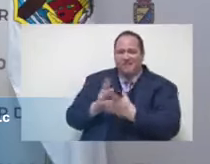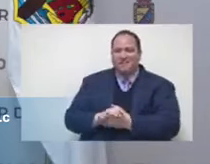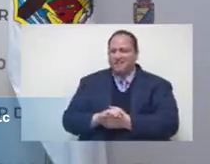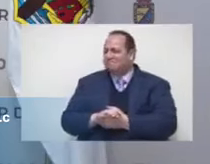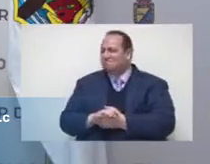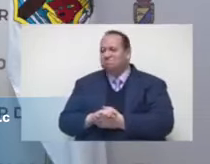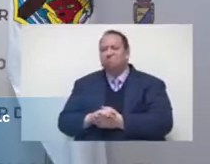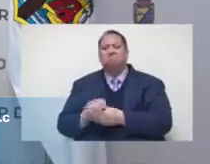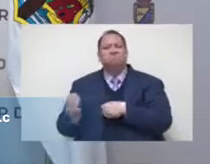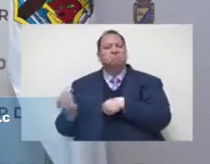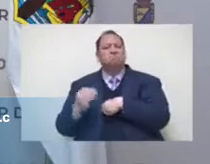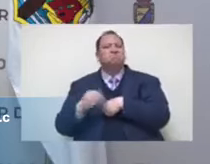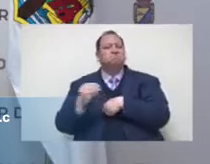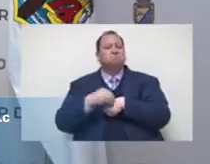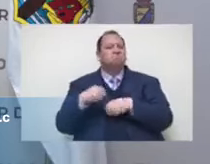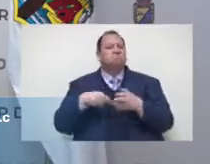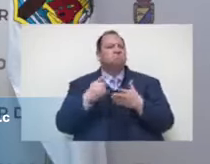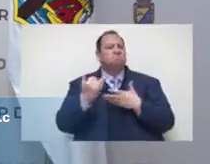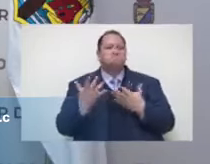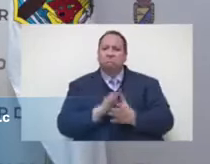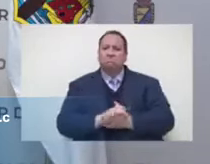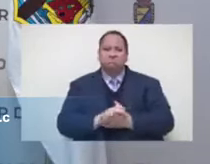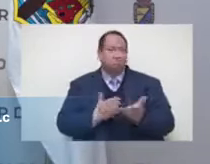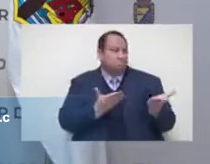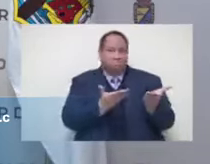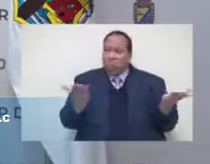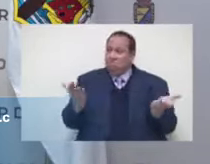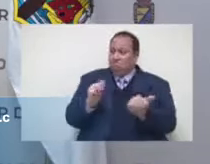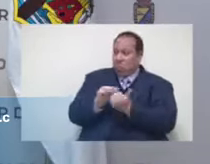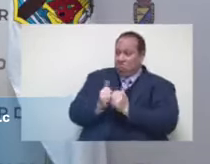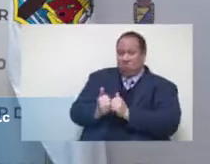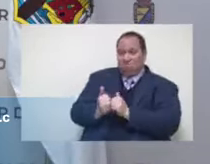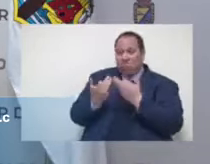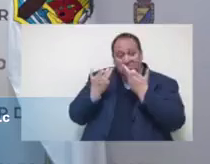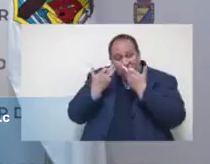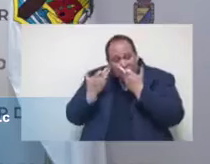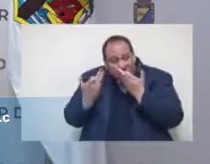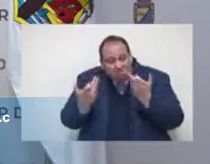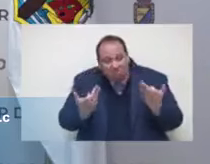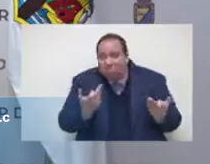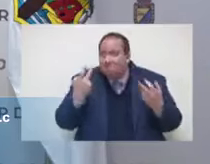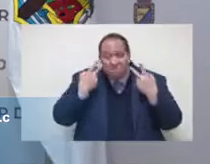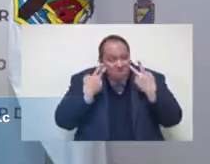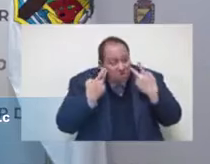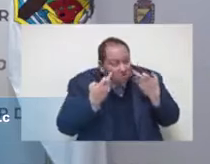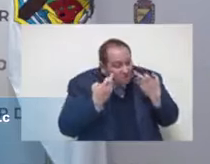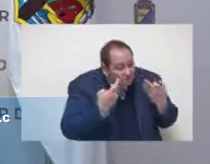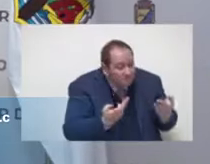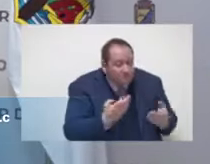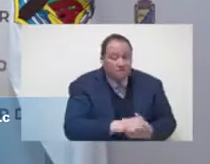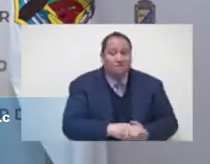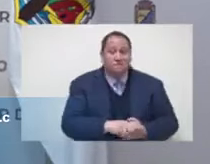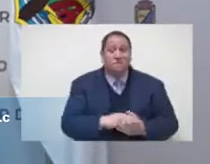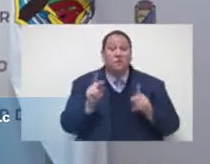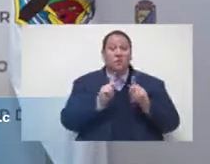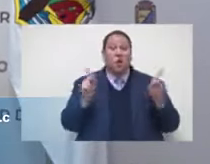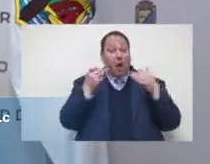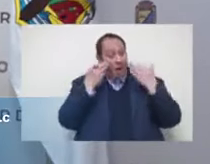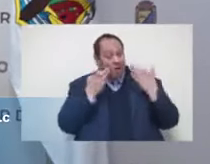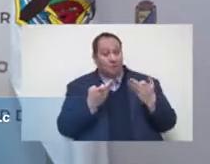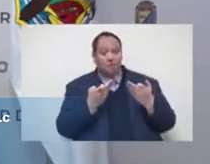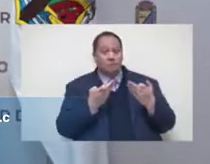se han sumado a este proyecto. Y ahí están los cambios, son visibles a todos, son visibles a todos.